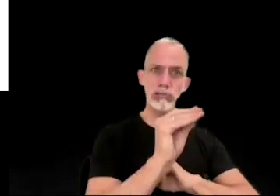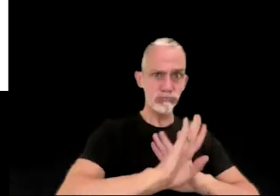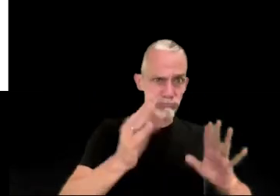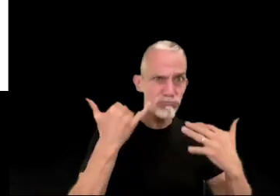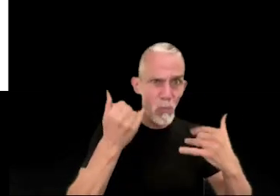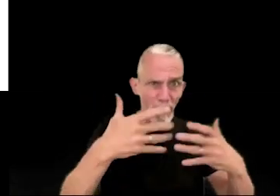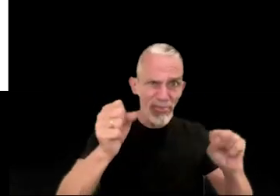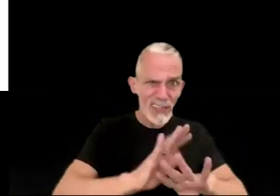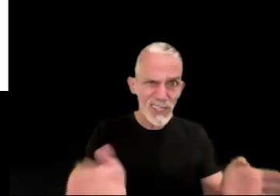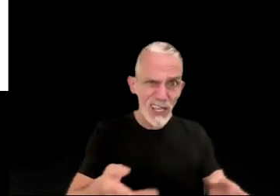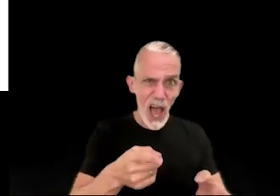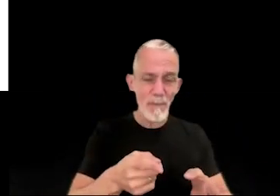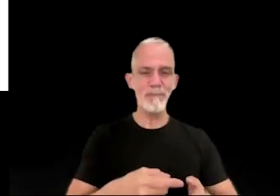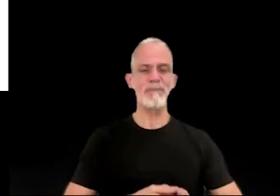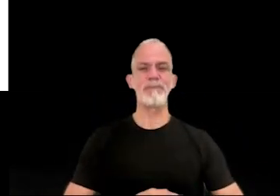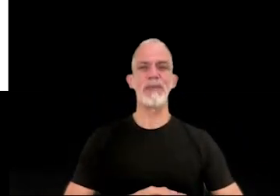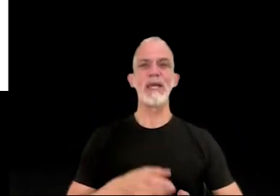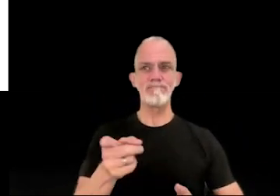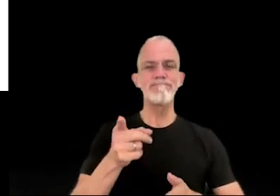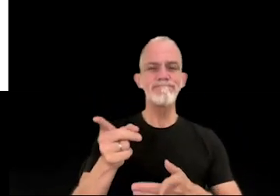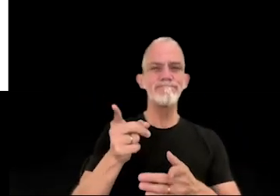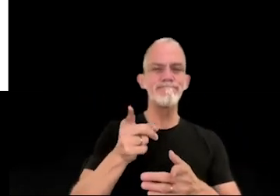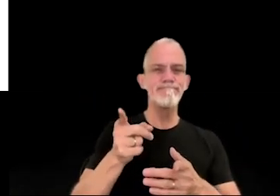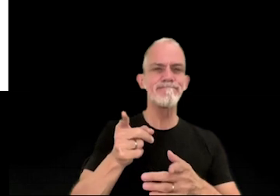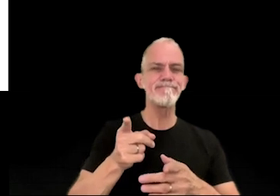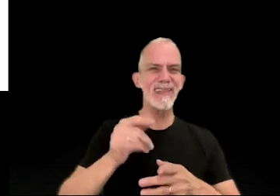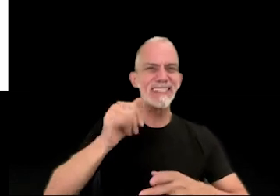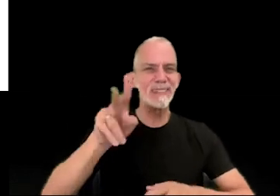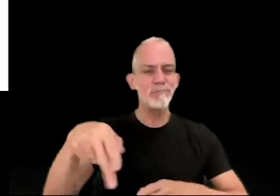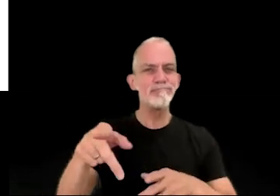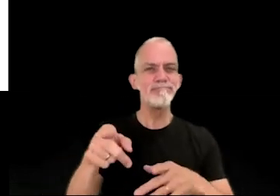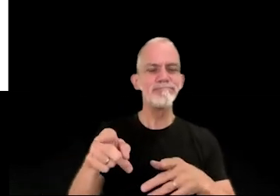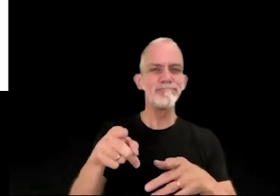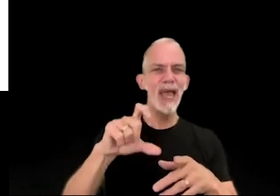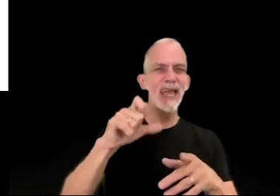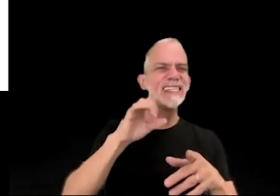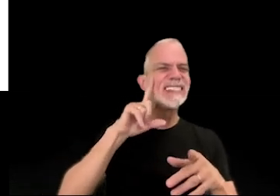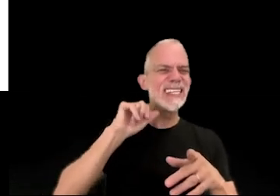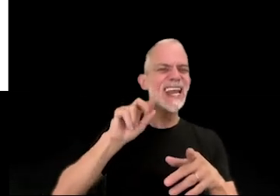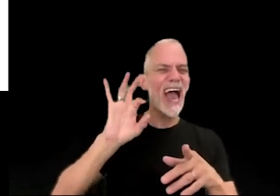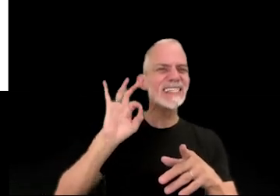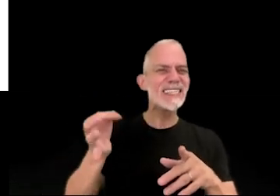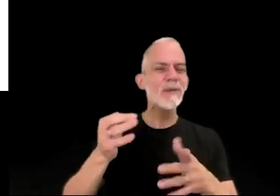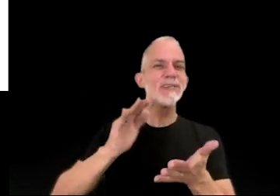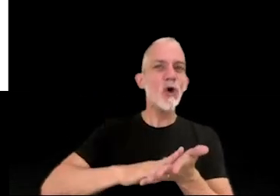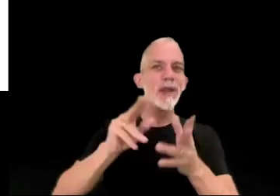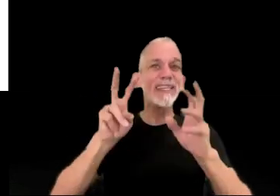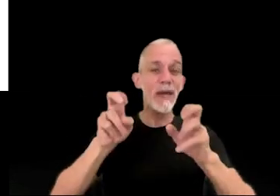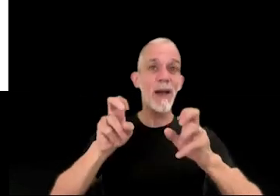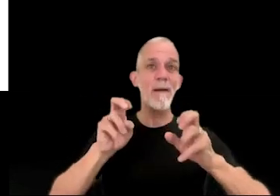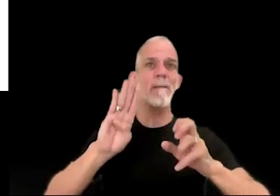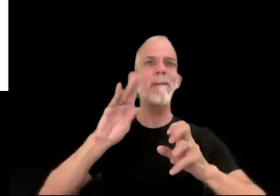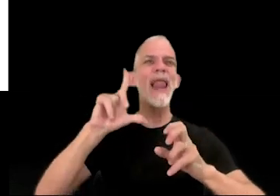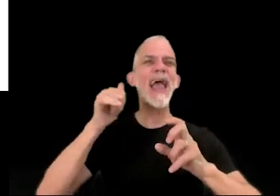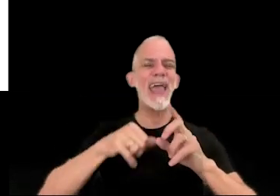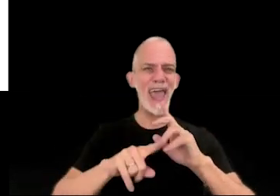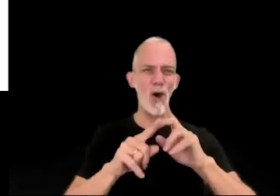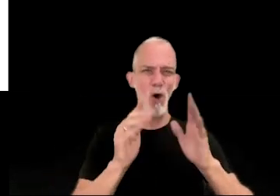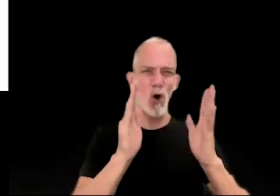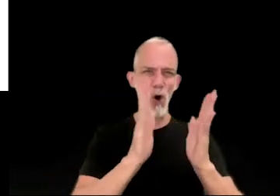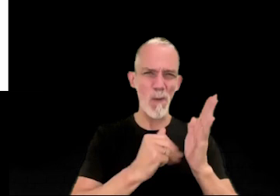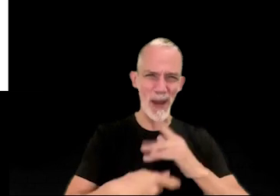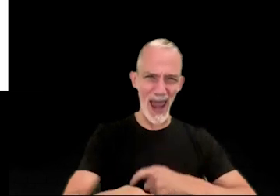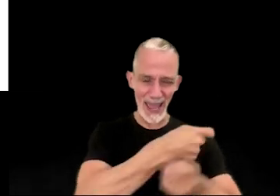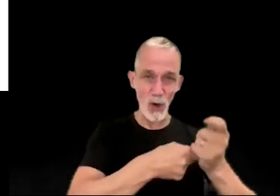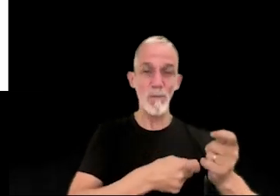está dictando la parte de blanqueo. siempre, por eso los regímenes se mira